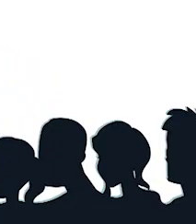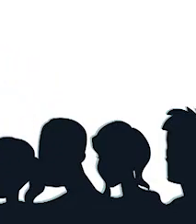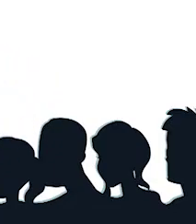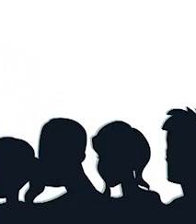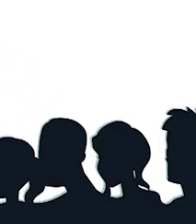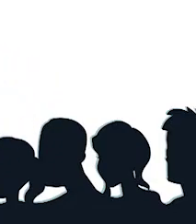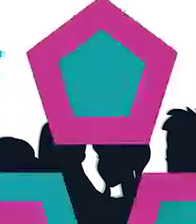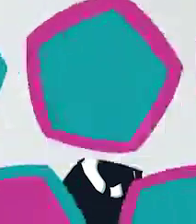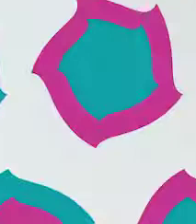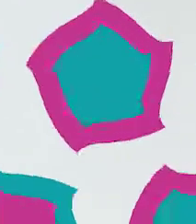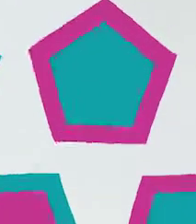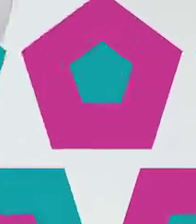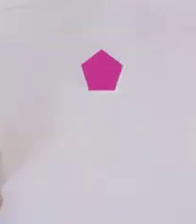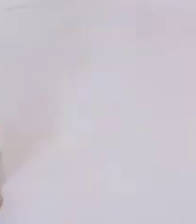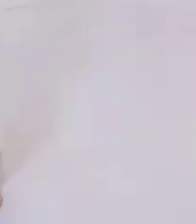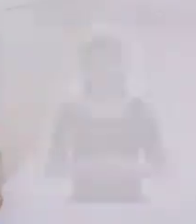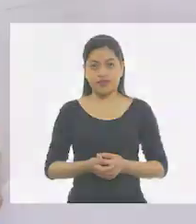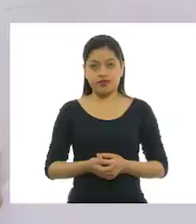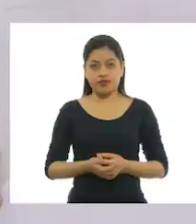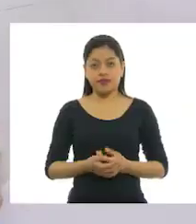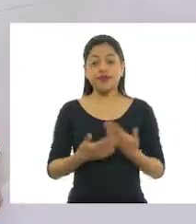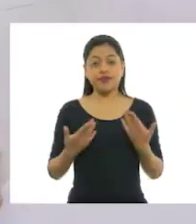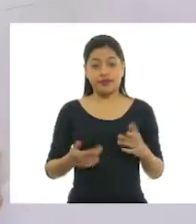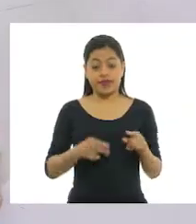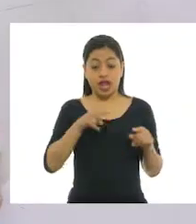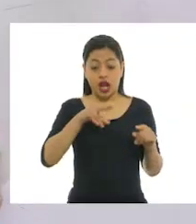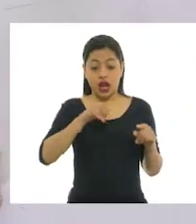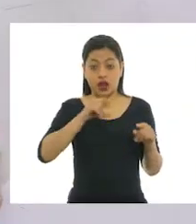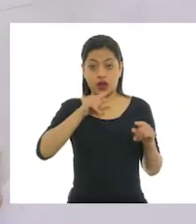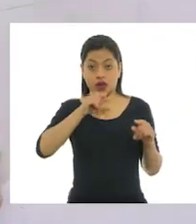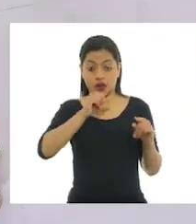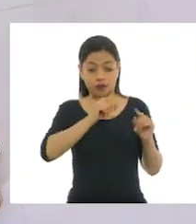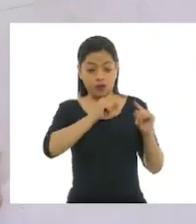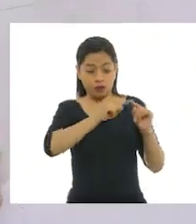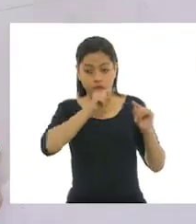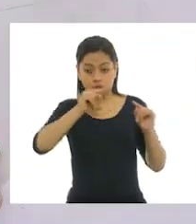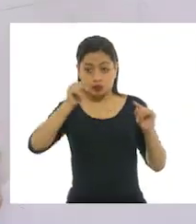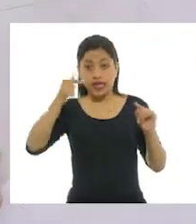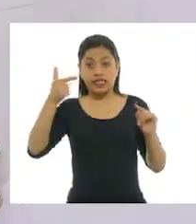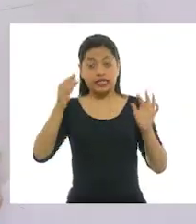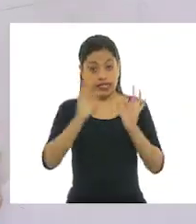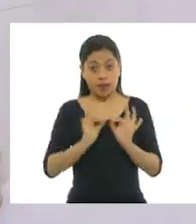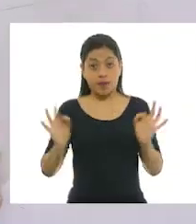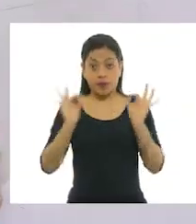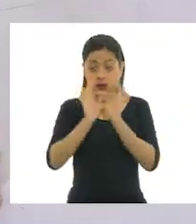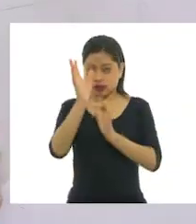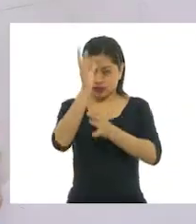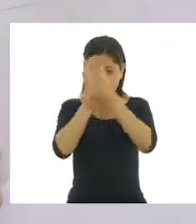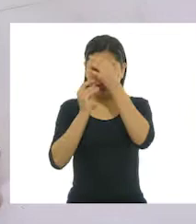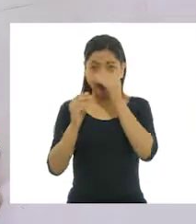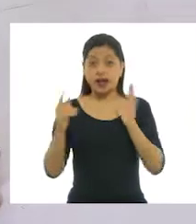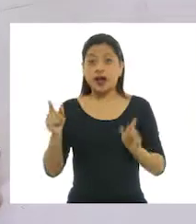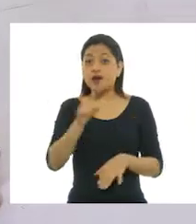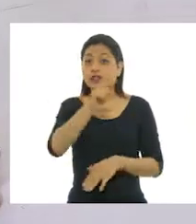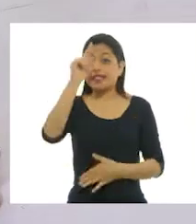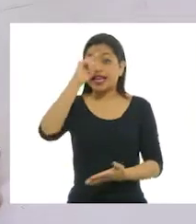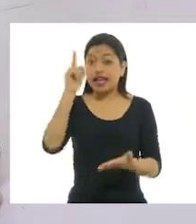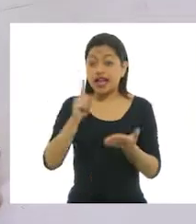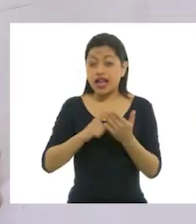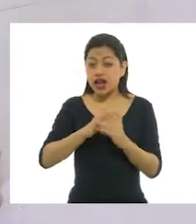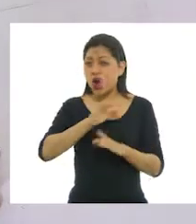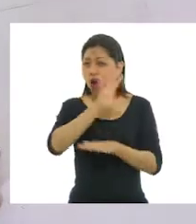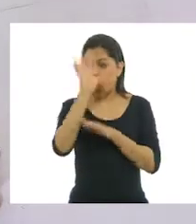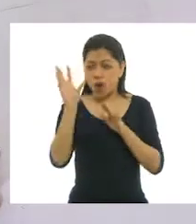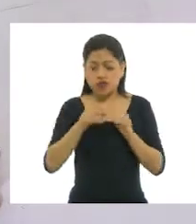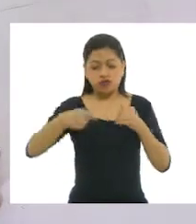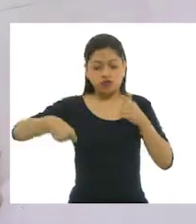¡La próxima! Las 7 notas musicales. ¡Qué importantes son! Hay que irlas aprendiendo. ¿Y qué creen? Todos los instrumentos